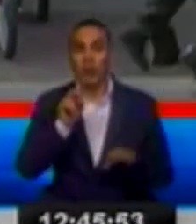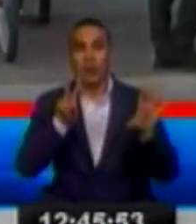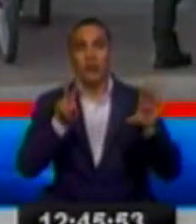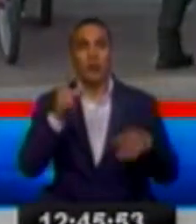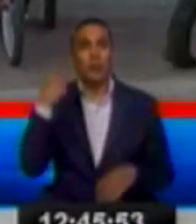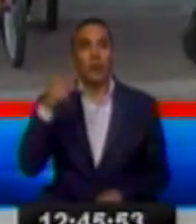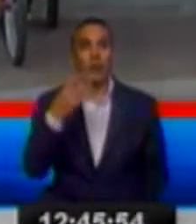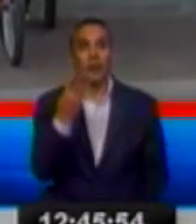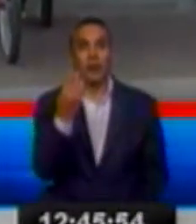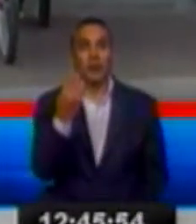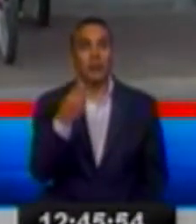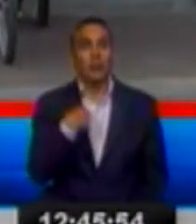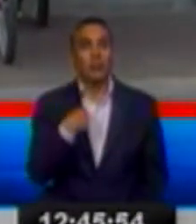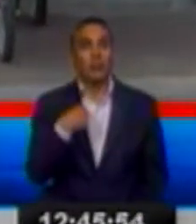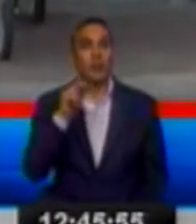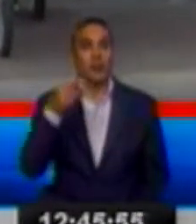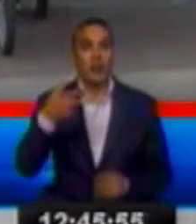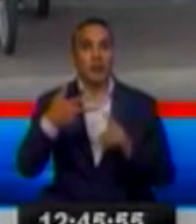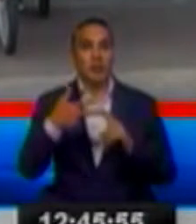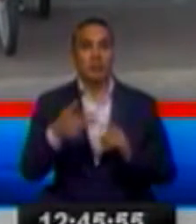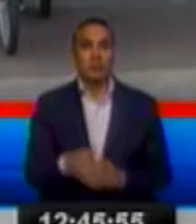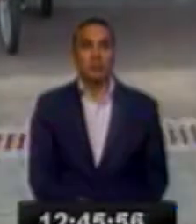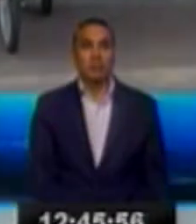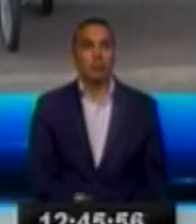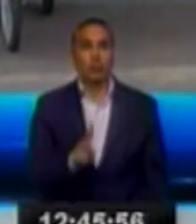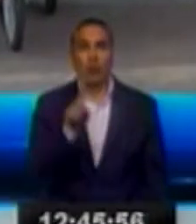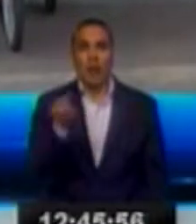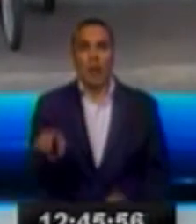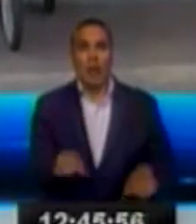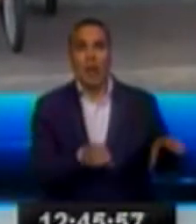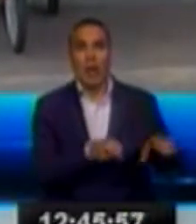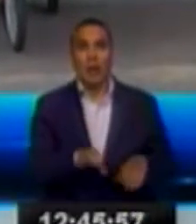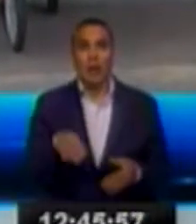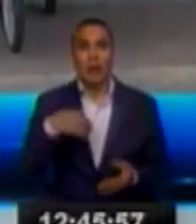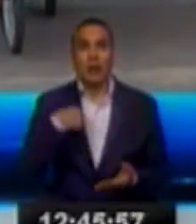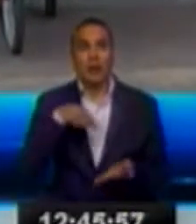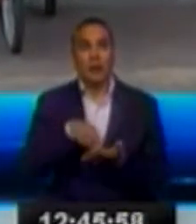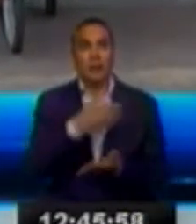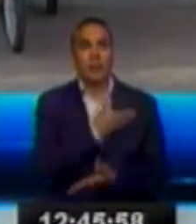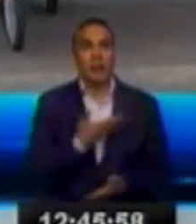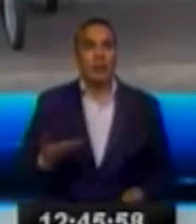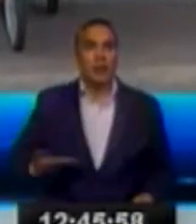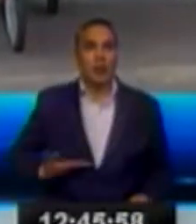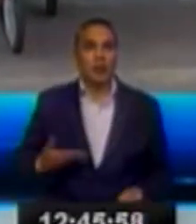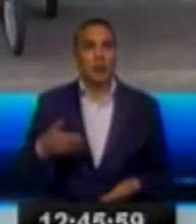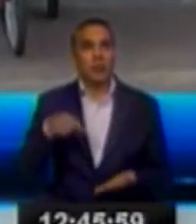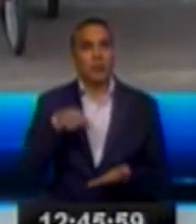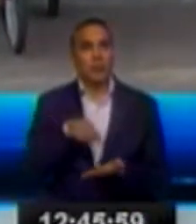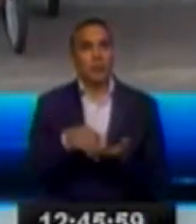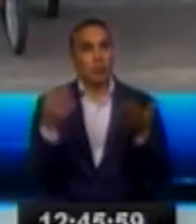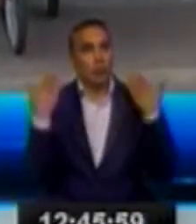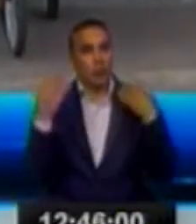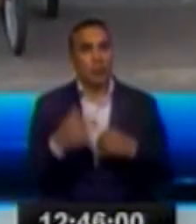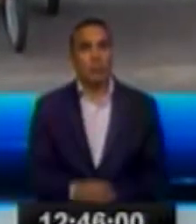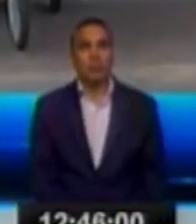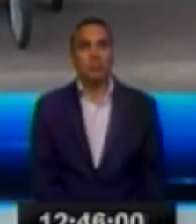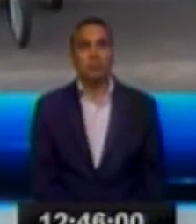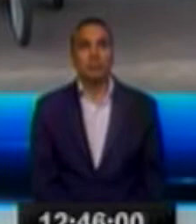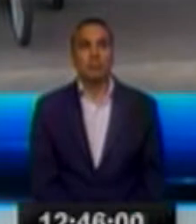y 14 de bronce. Es la única actividad prevista del titular del Ejecutivo en Guayaquil.